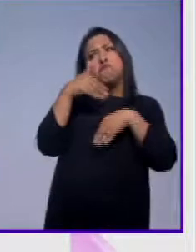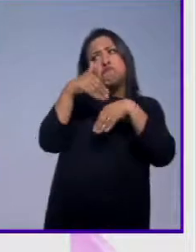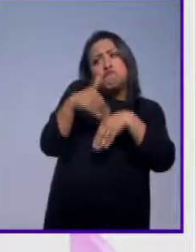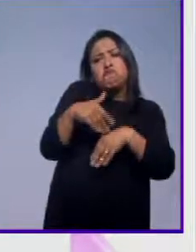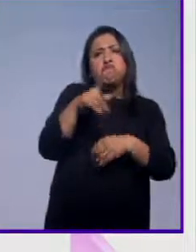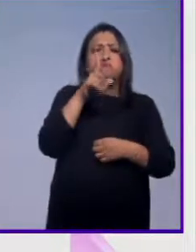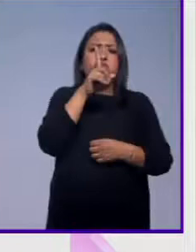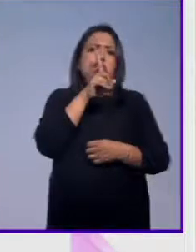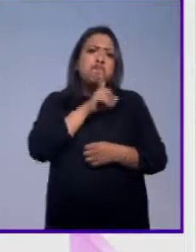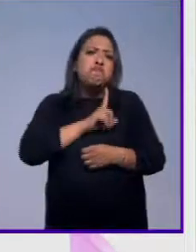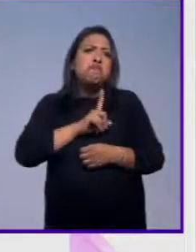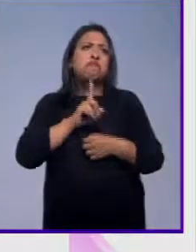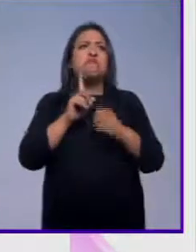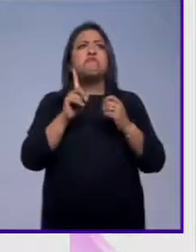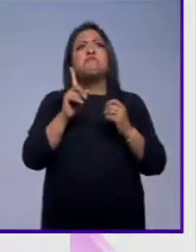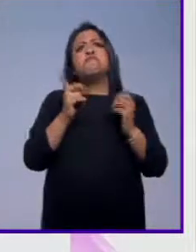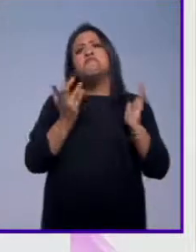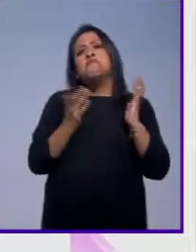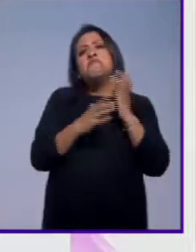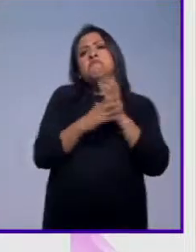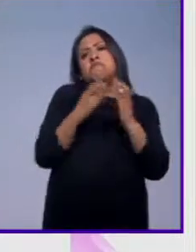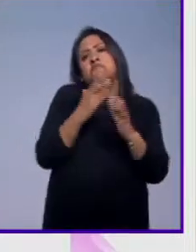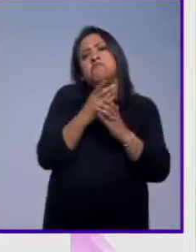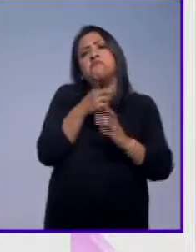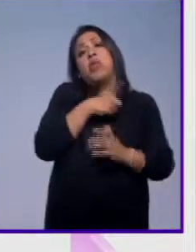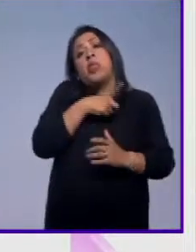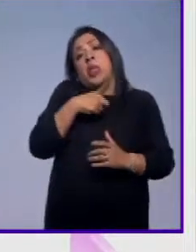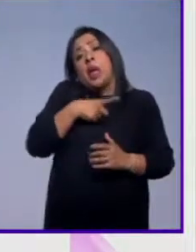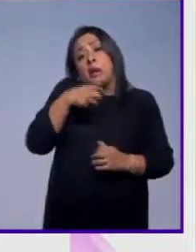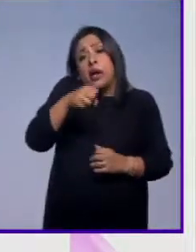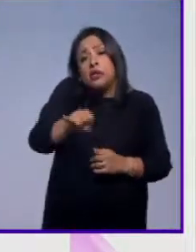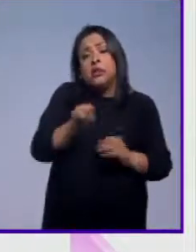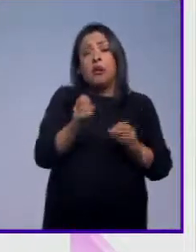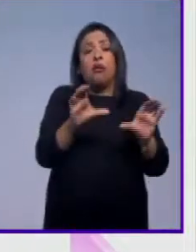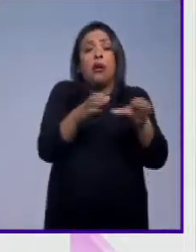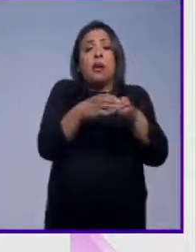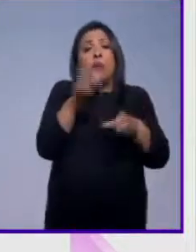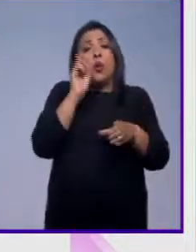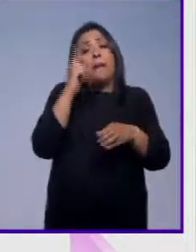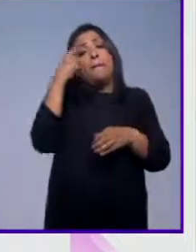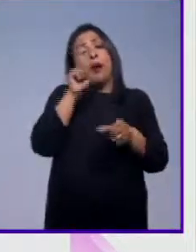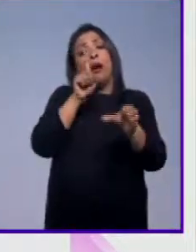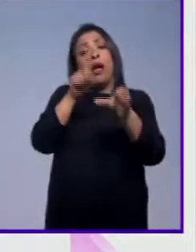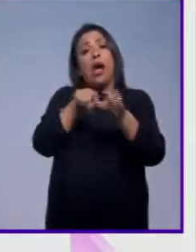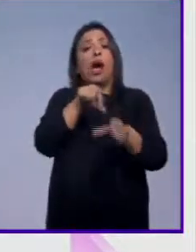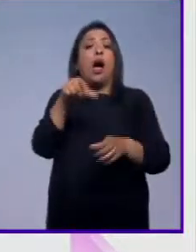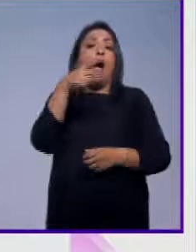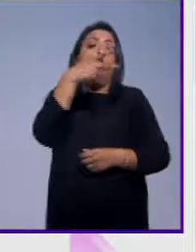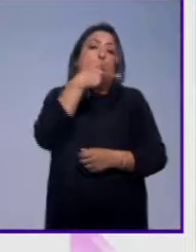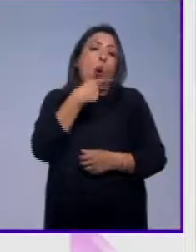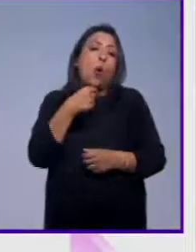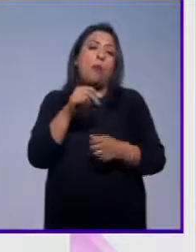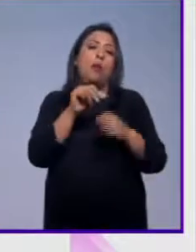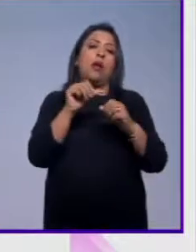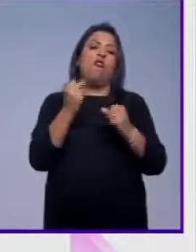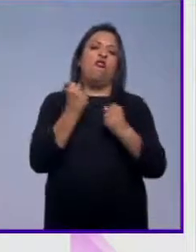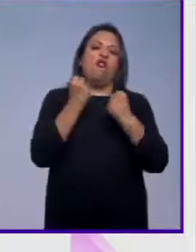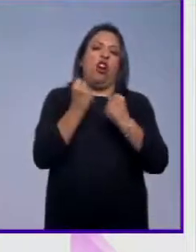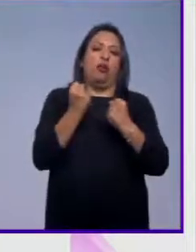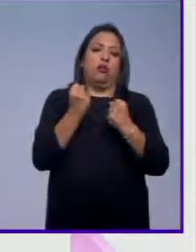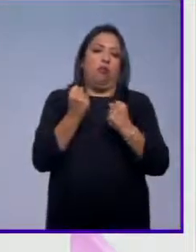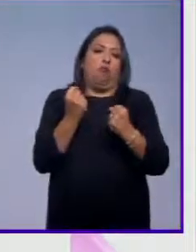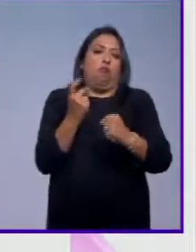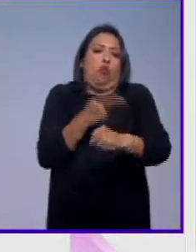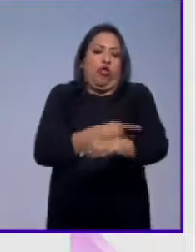mentirosa la que hace ciertas cosas que tienen que hacer cierto tipo de mujeres para entrar en el mundo de lo masculino poderoso no